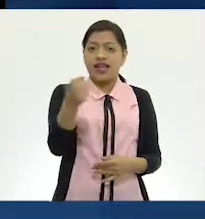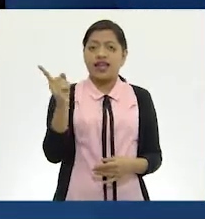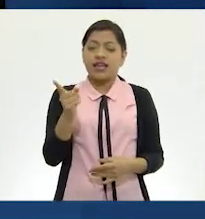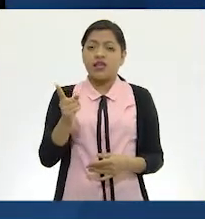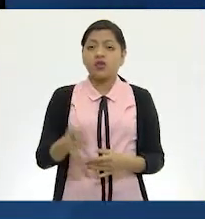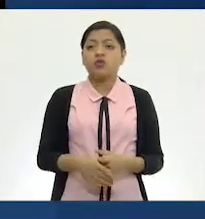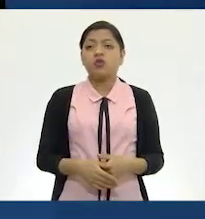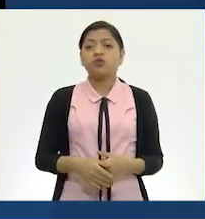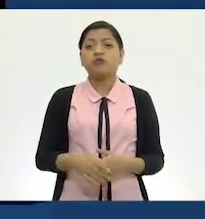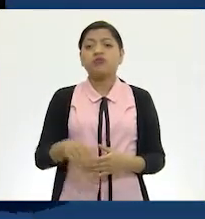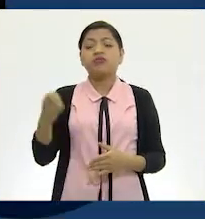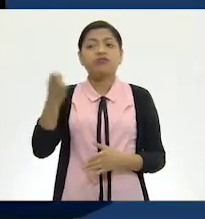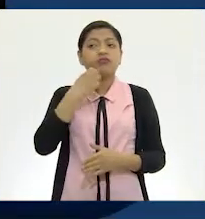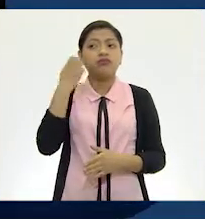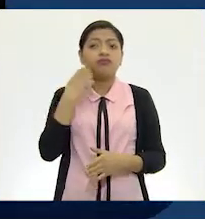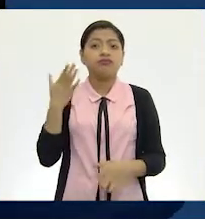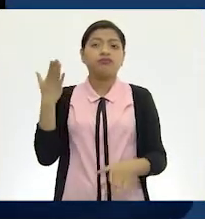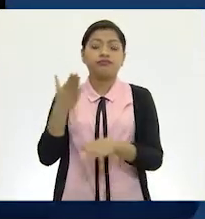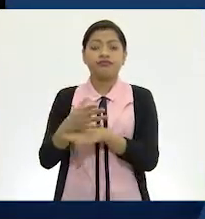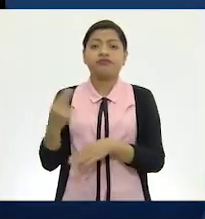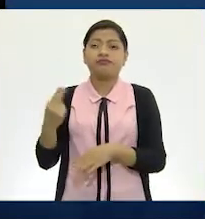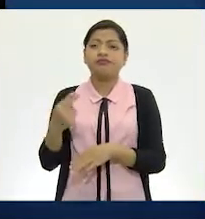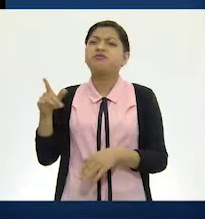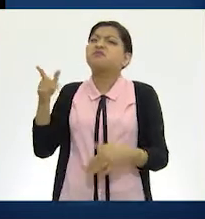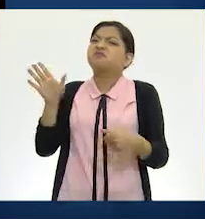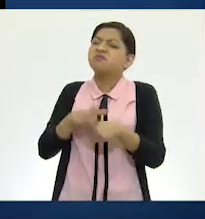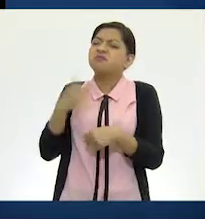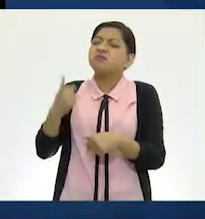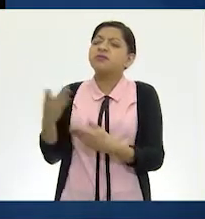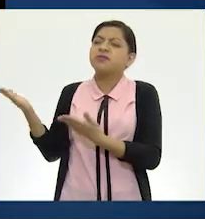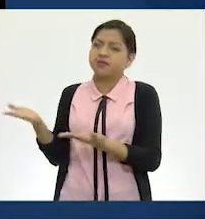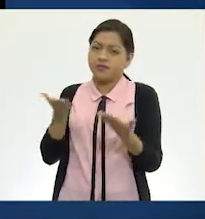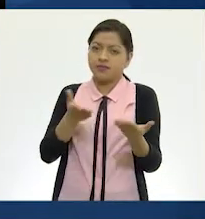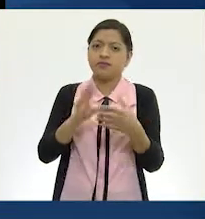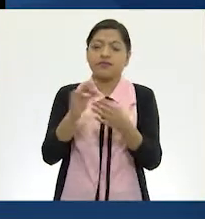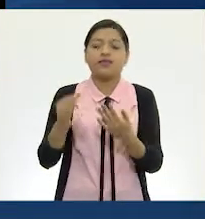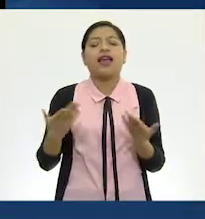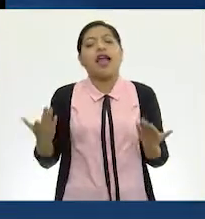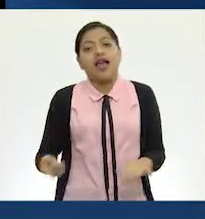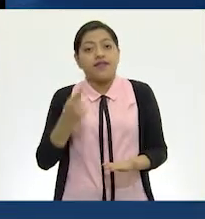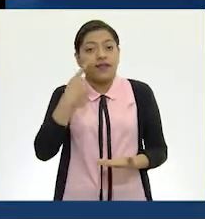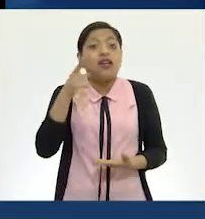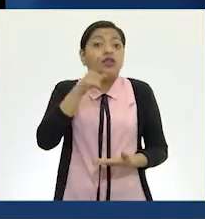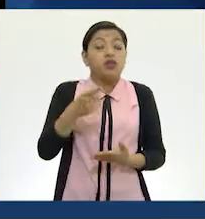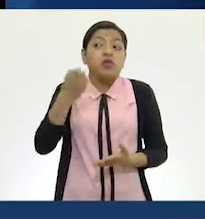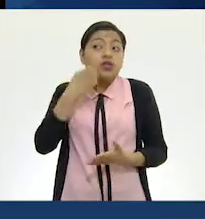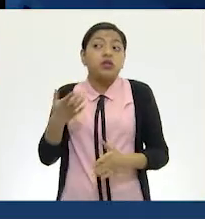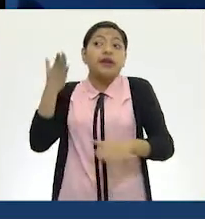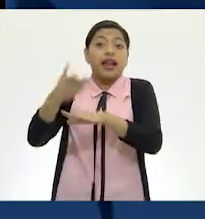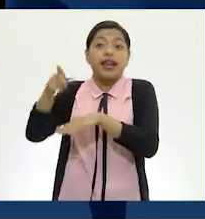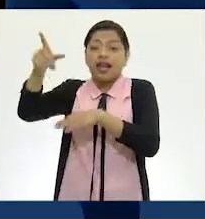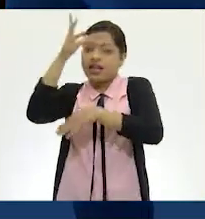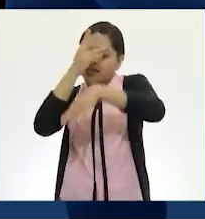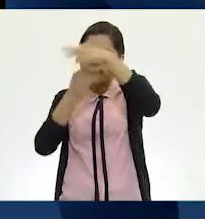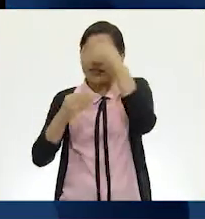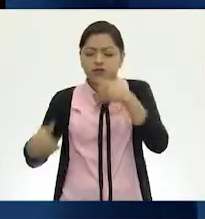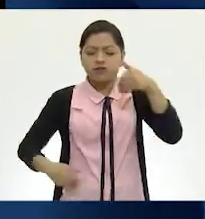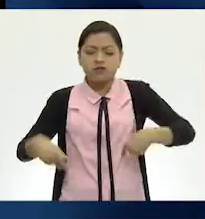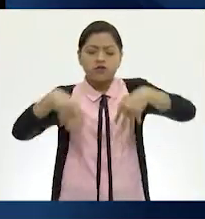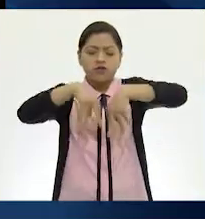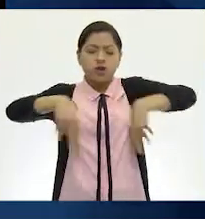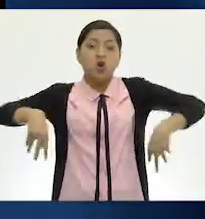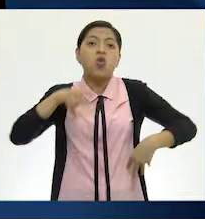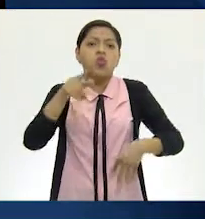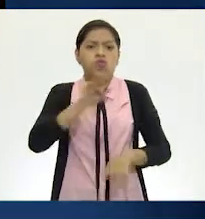la escuela? Bueno, estudiar teatro, como cualquier disciplina, permite un desarrollo personal, un